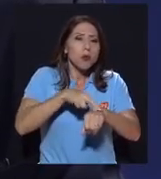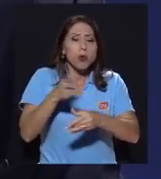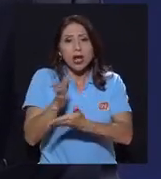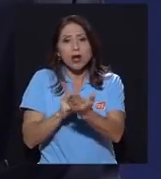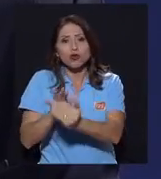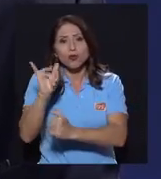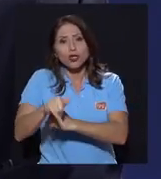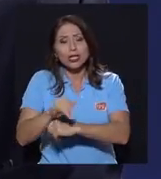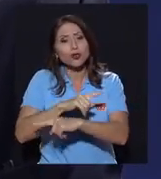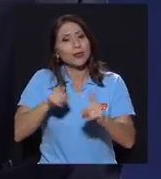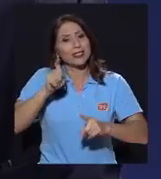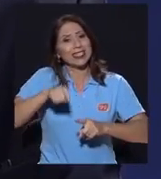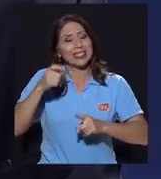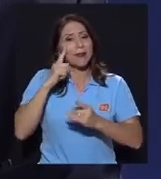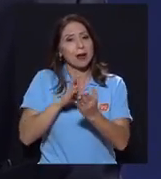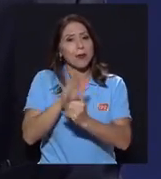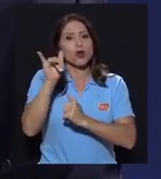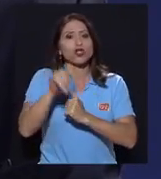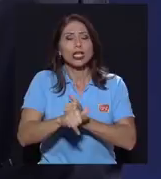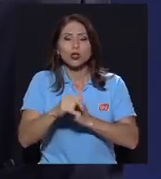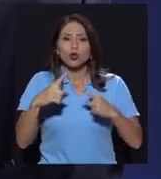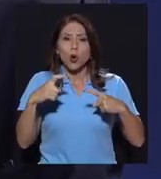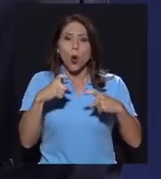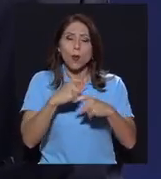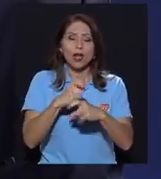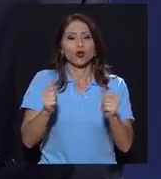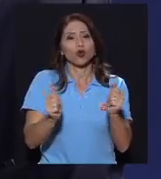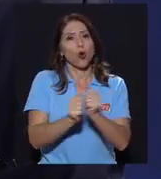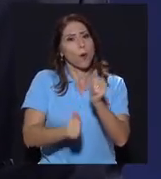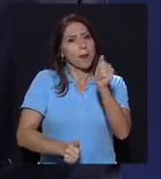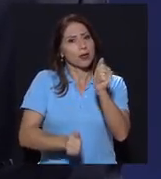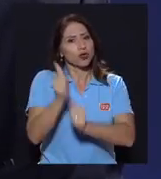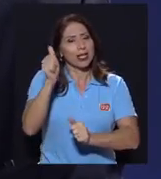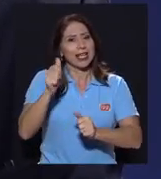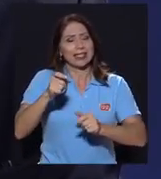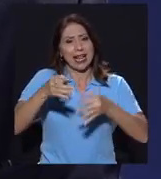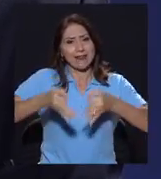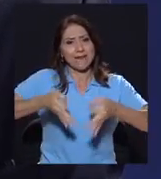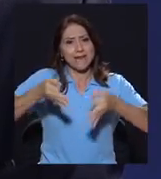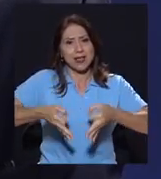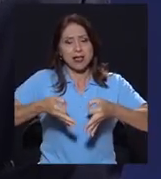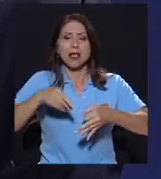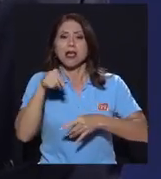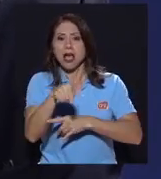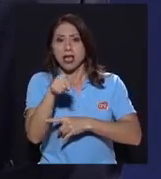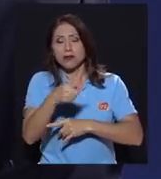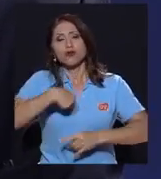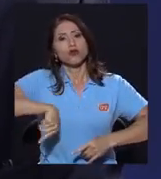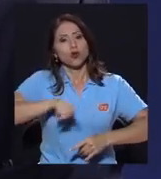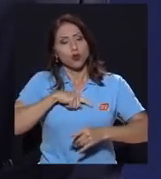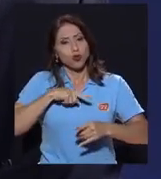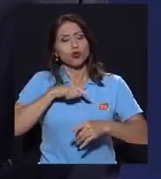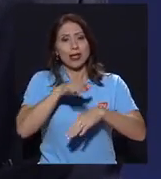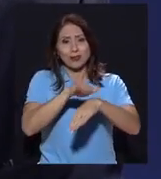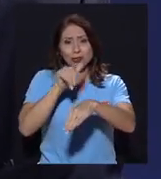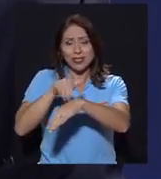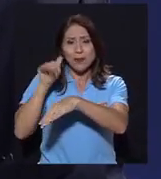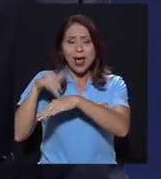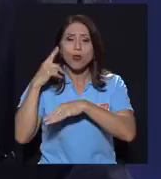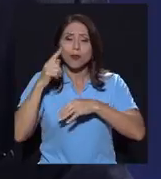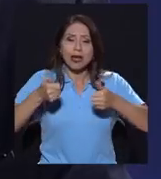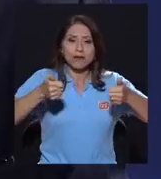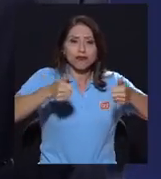requerirá para los proyectos complejos de mayorías calificadas y en este particular pues es que nosotros apostamos y hacemos el llamado